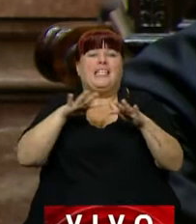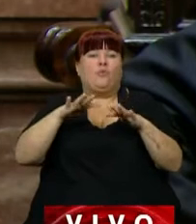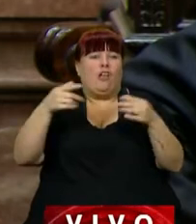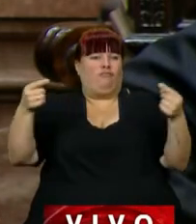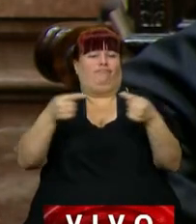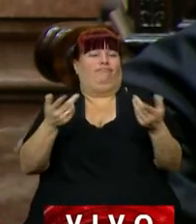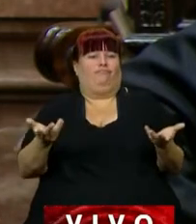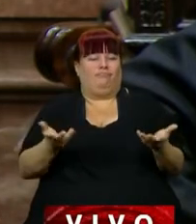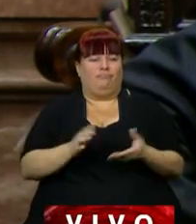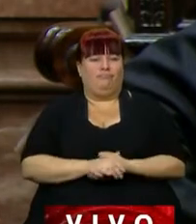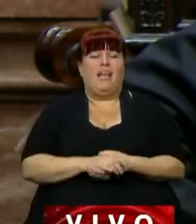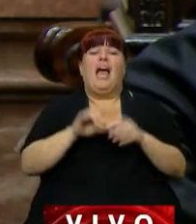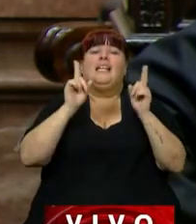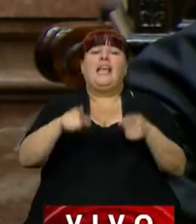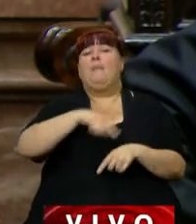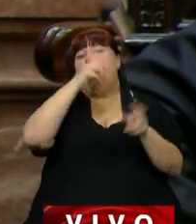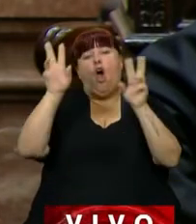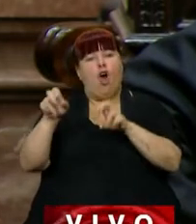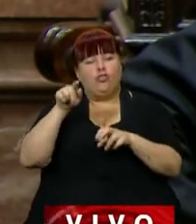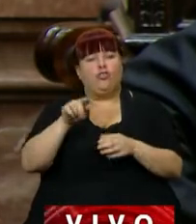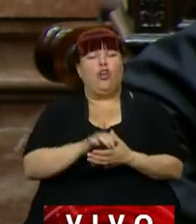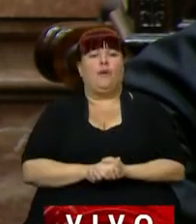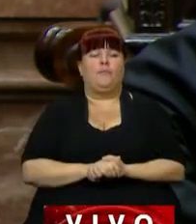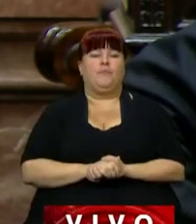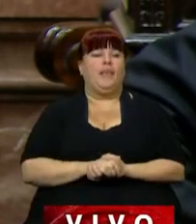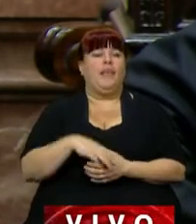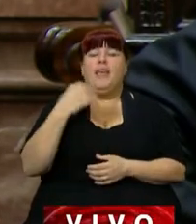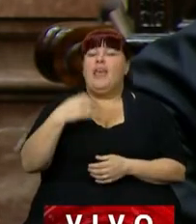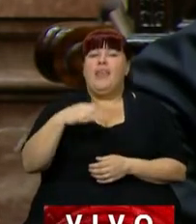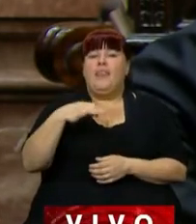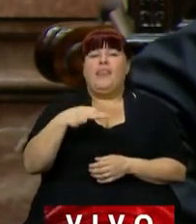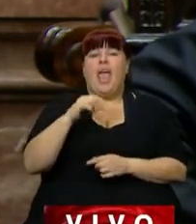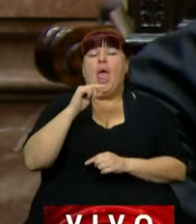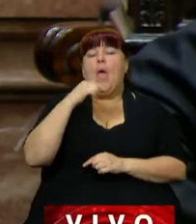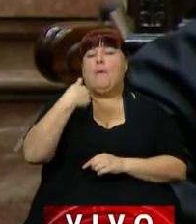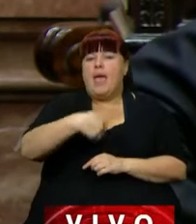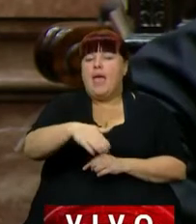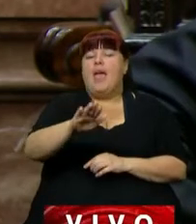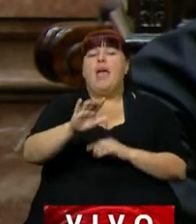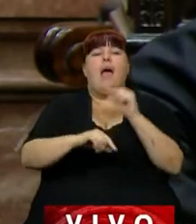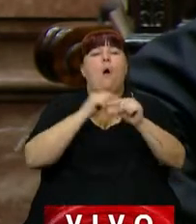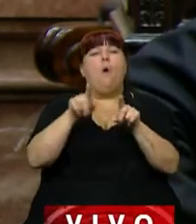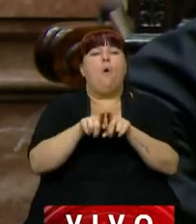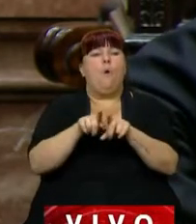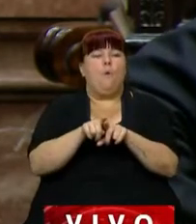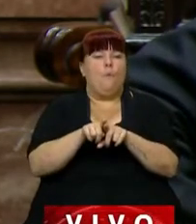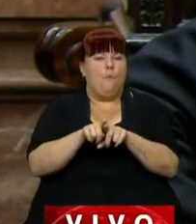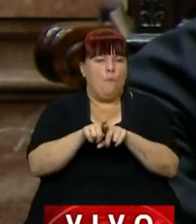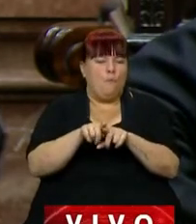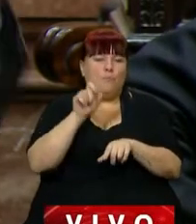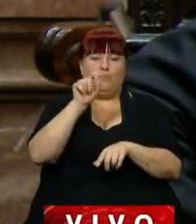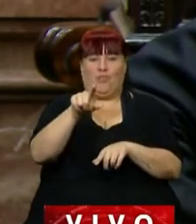choca. Y también otra cosa, van a tener que empezar a en